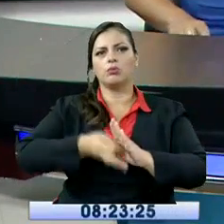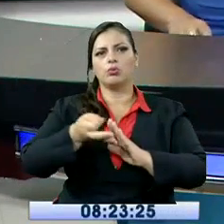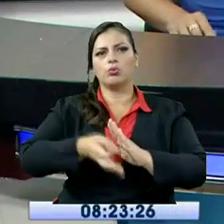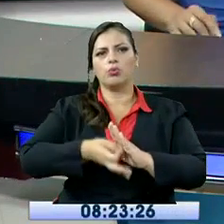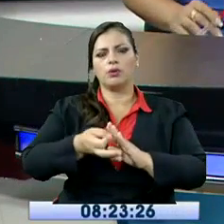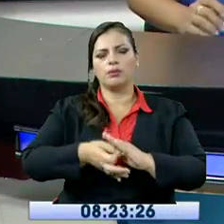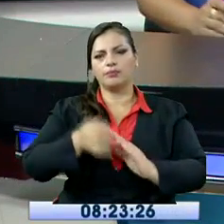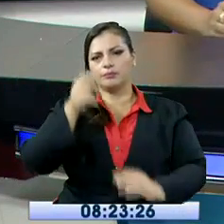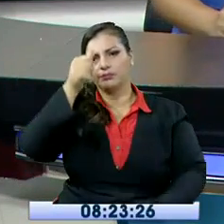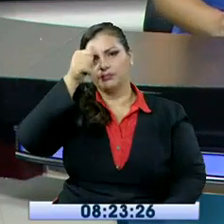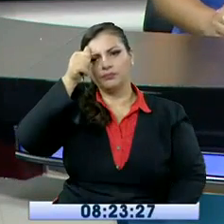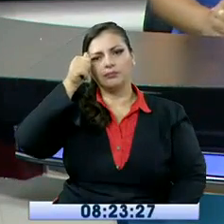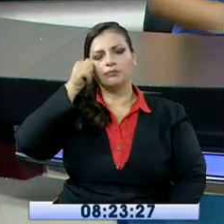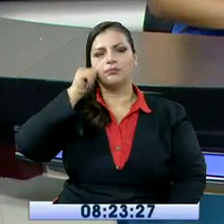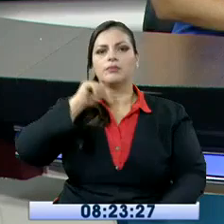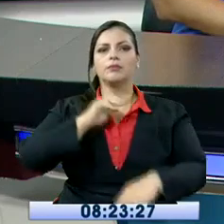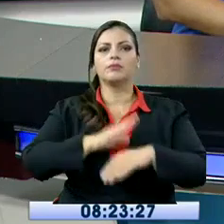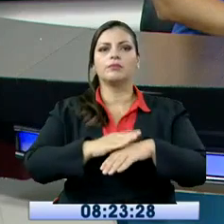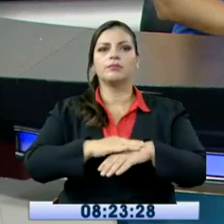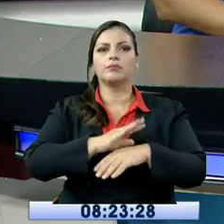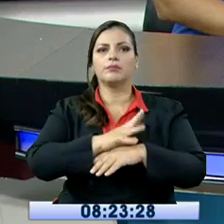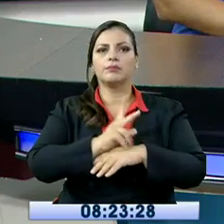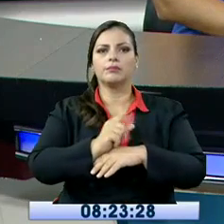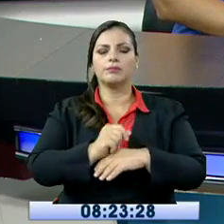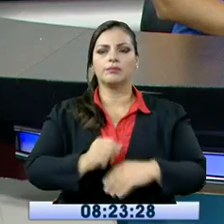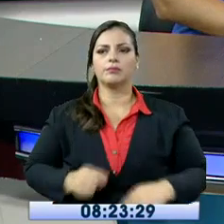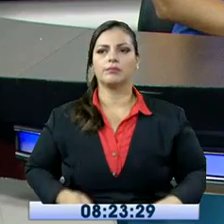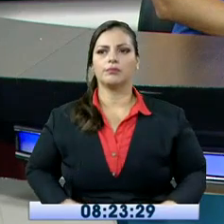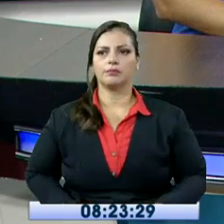se vería producido aparentemente por robarle.